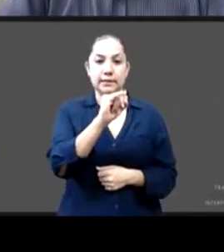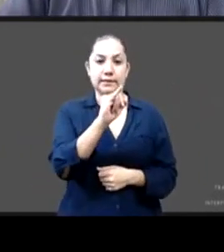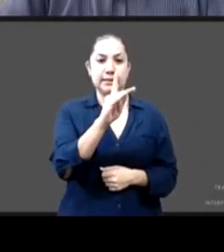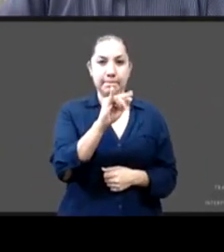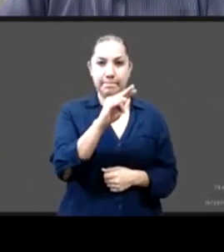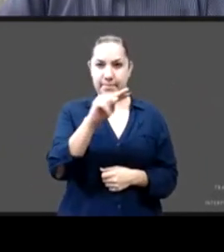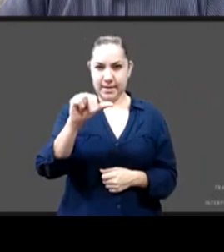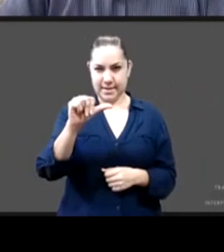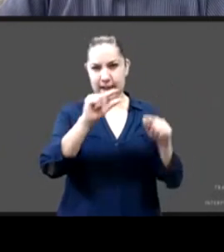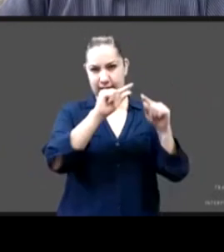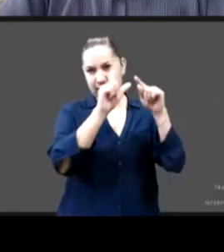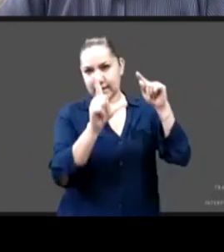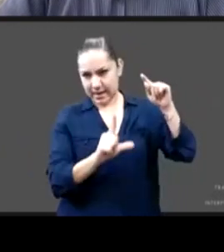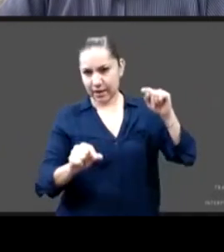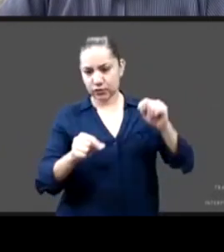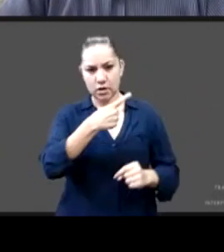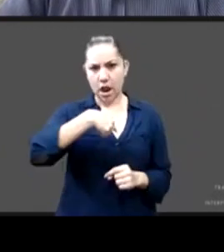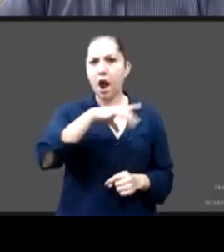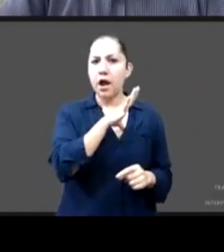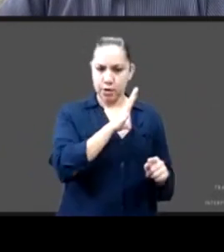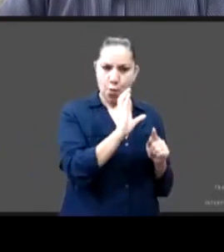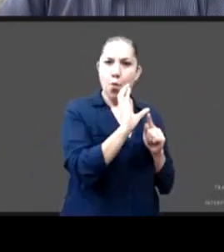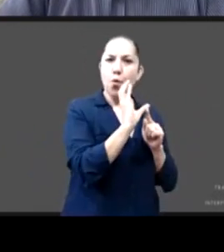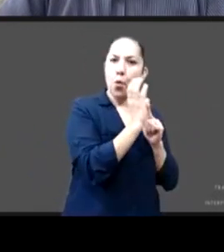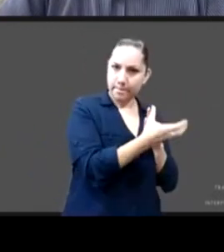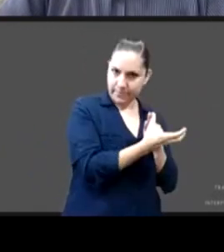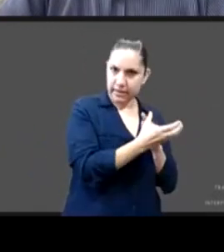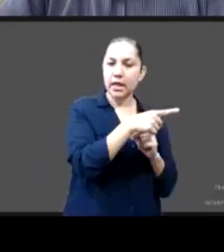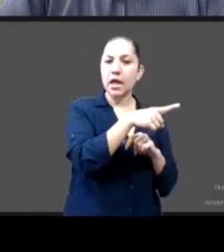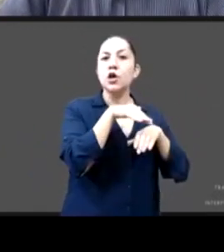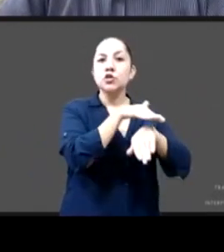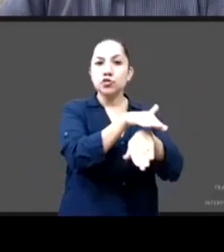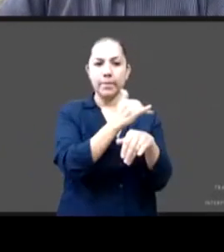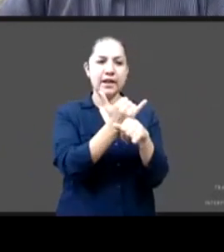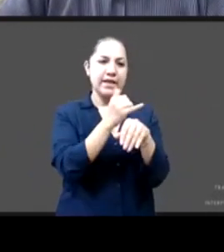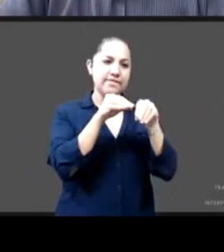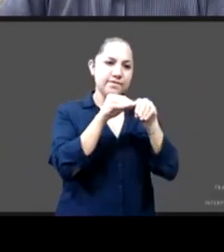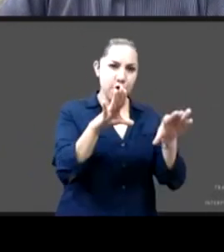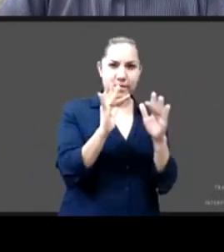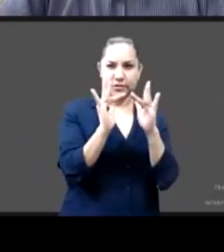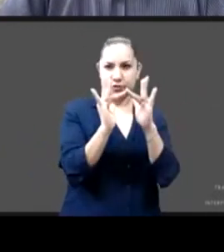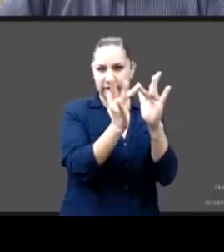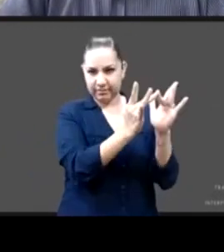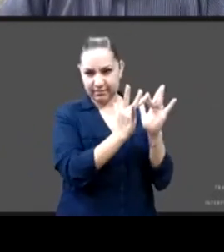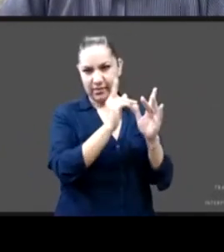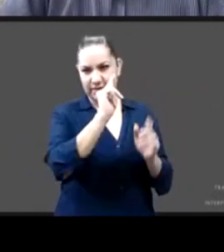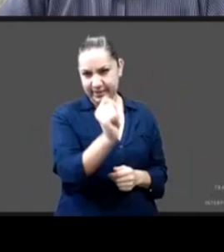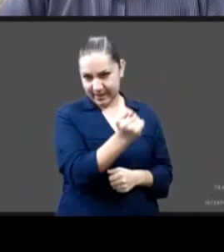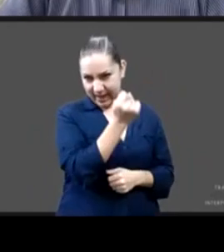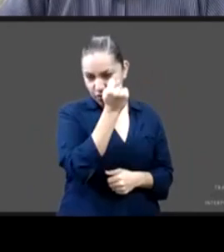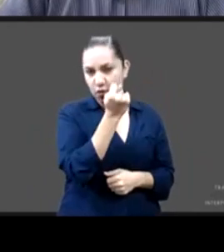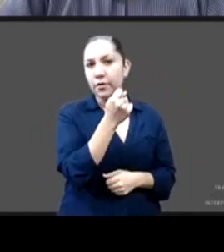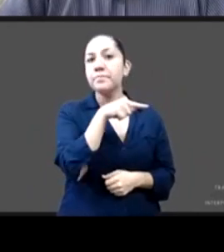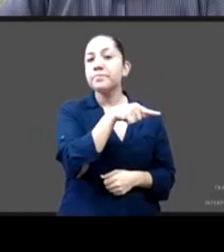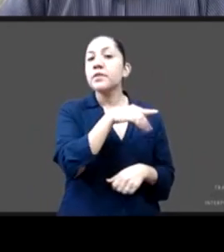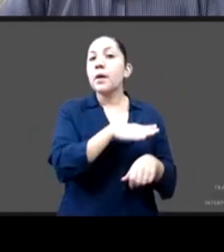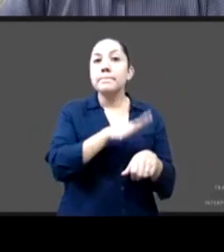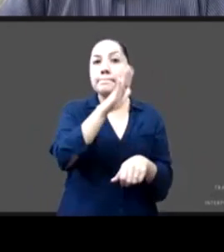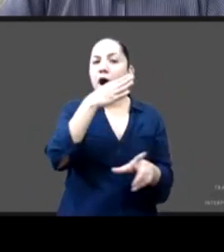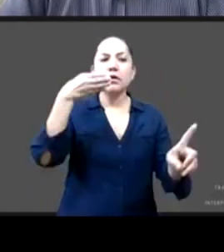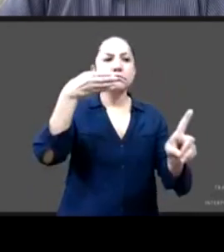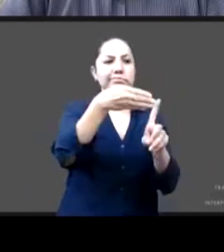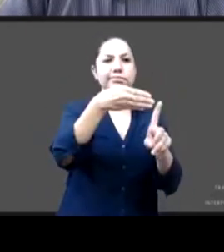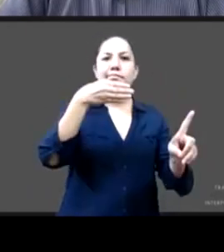de tecnologías de información y comunicación que ha estado más ligada en principio a contenidos en radio y